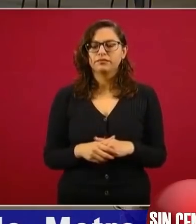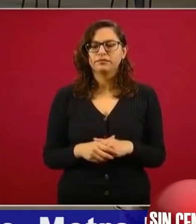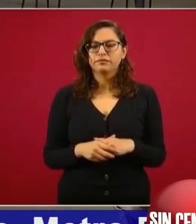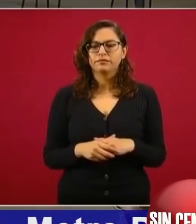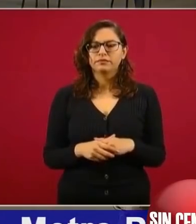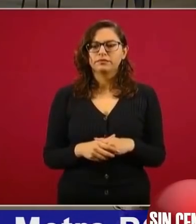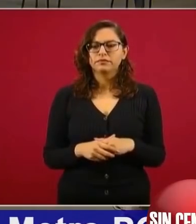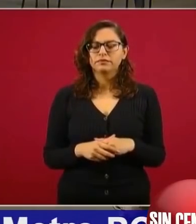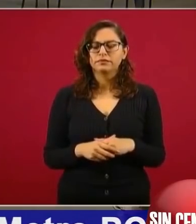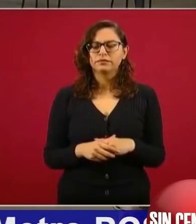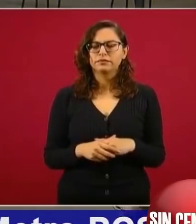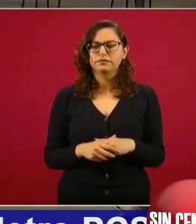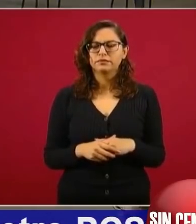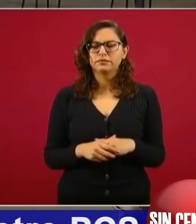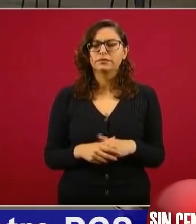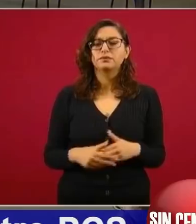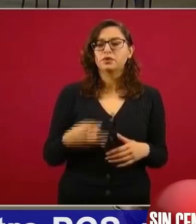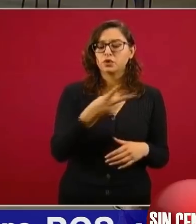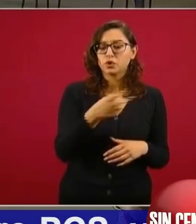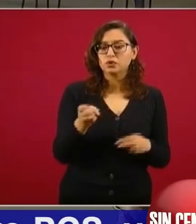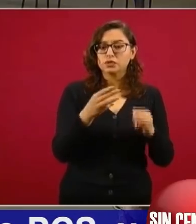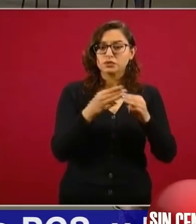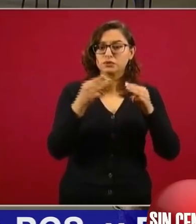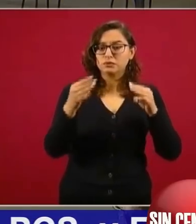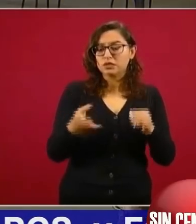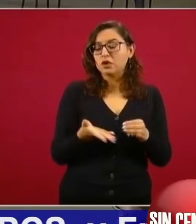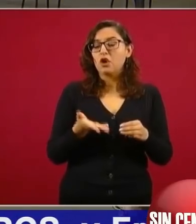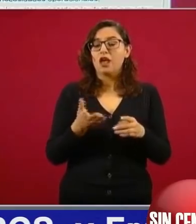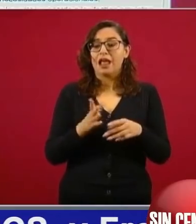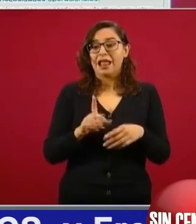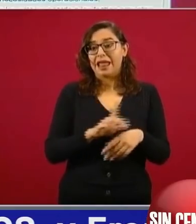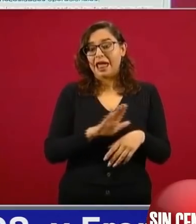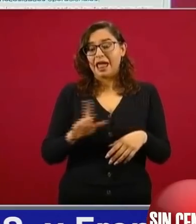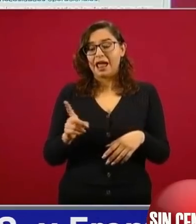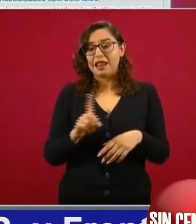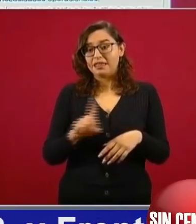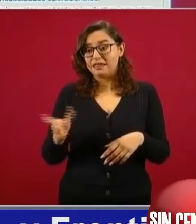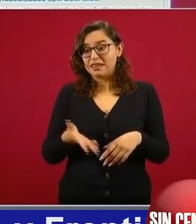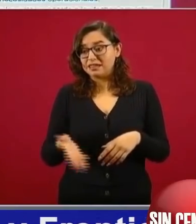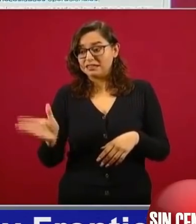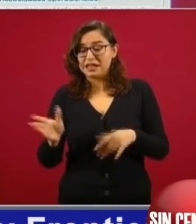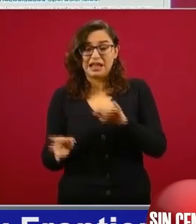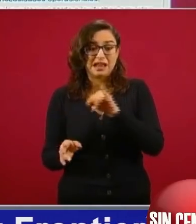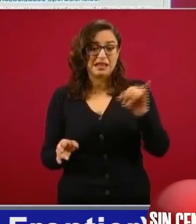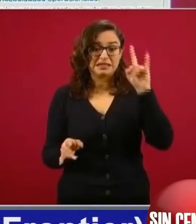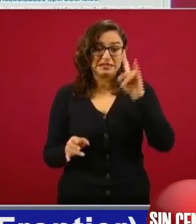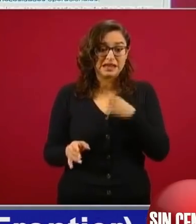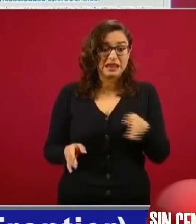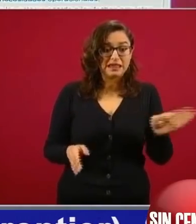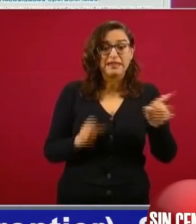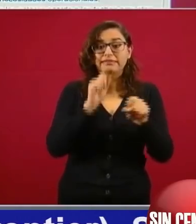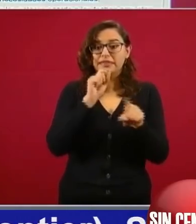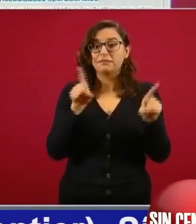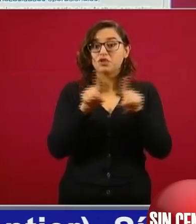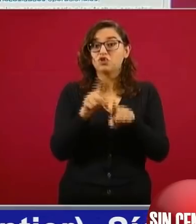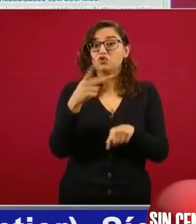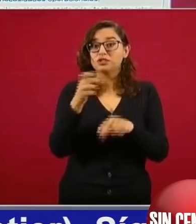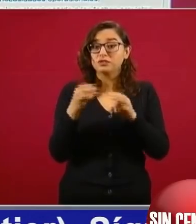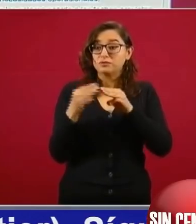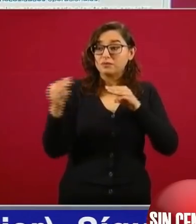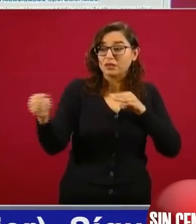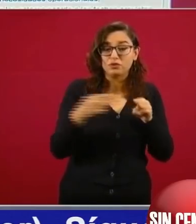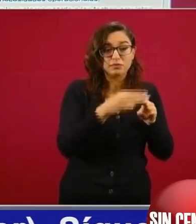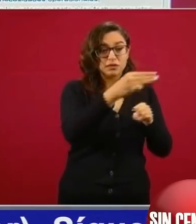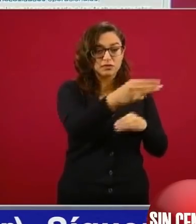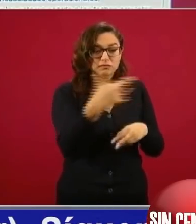y de 200 metros para la pista izquierda. En fin, de acuerdo con los análisis realizados por el CENIAM, que fueron ratificados